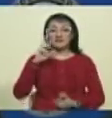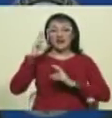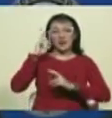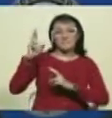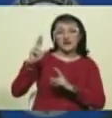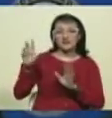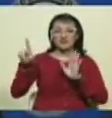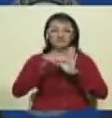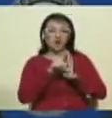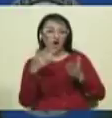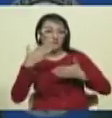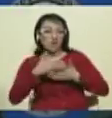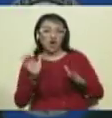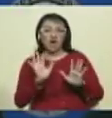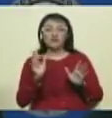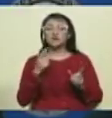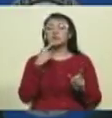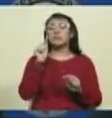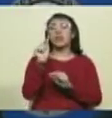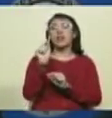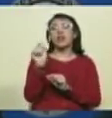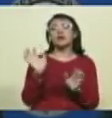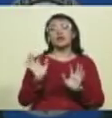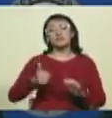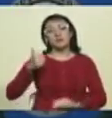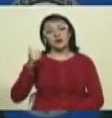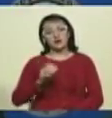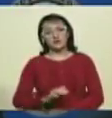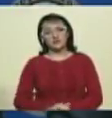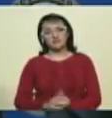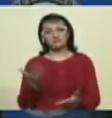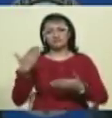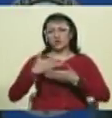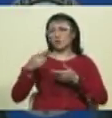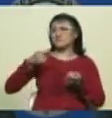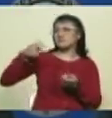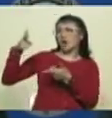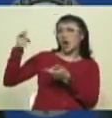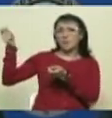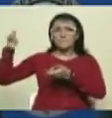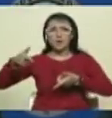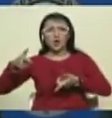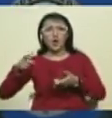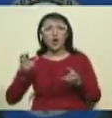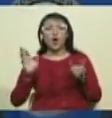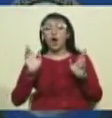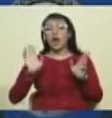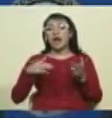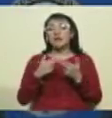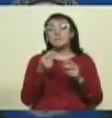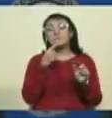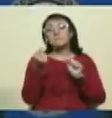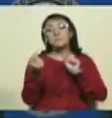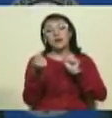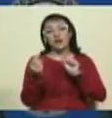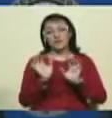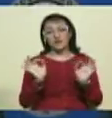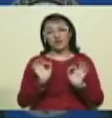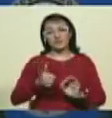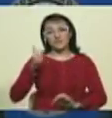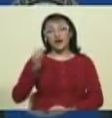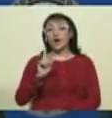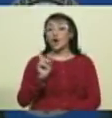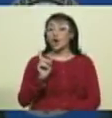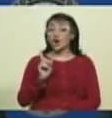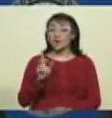medidas ilegales, con sanciones, con cierre de cuentas, con impedir importaciones. Ojalá fuera eso. No, no es